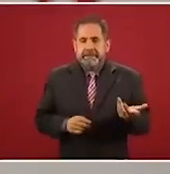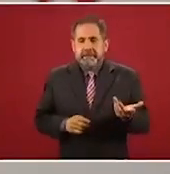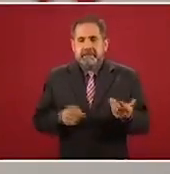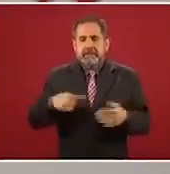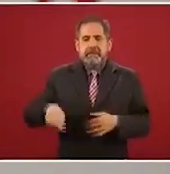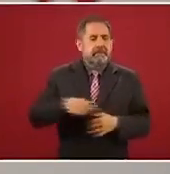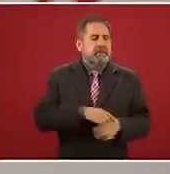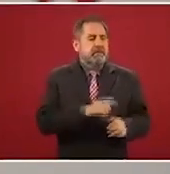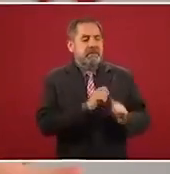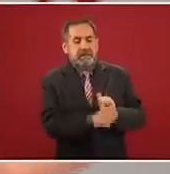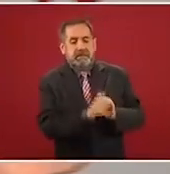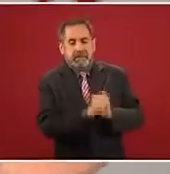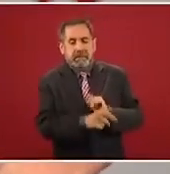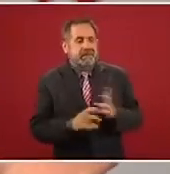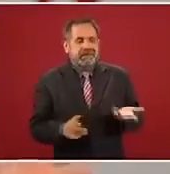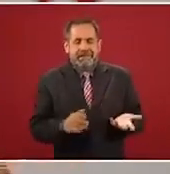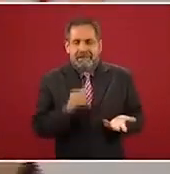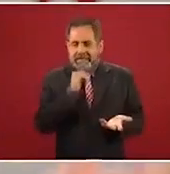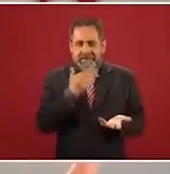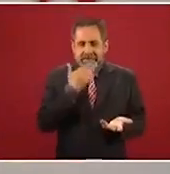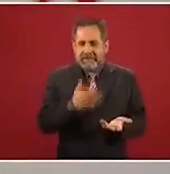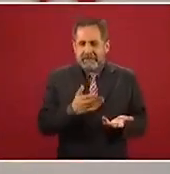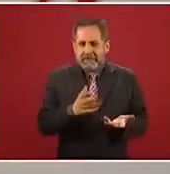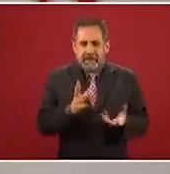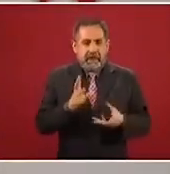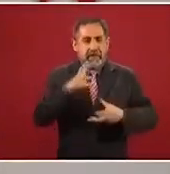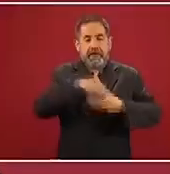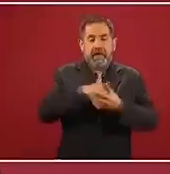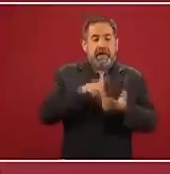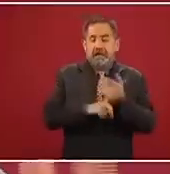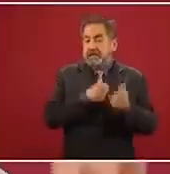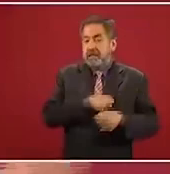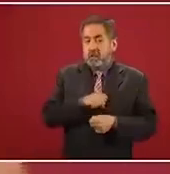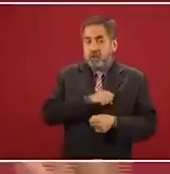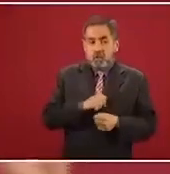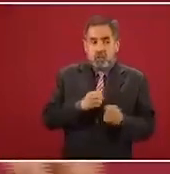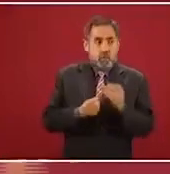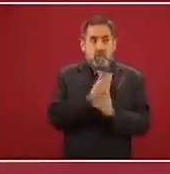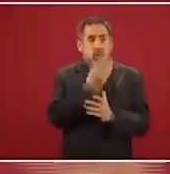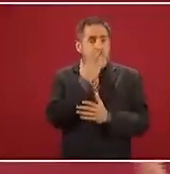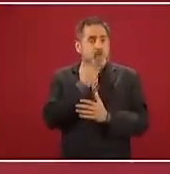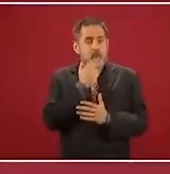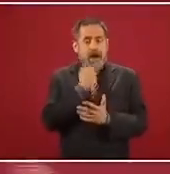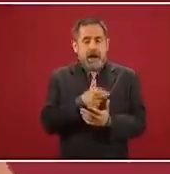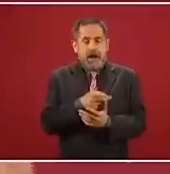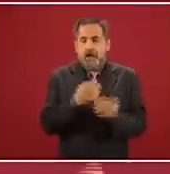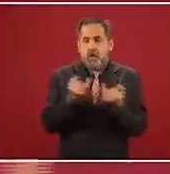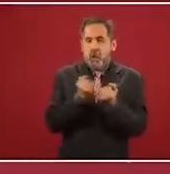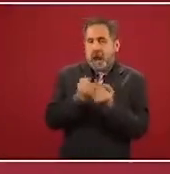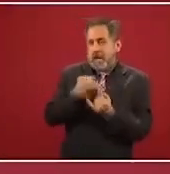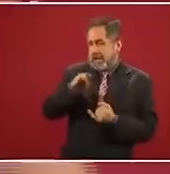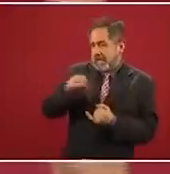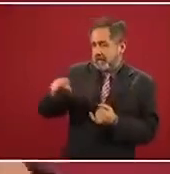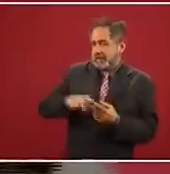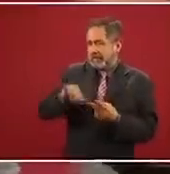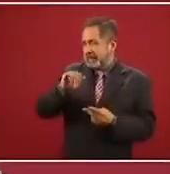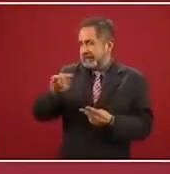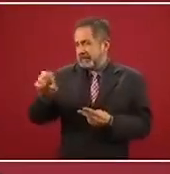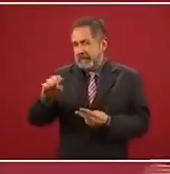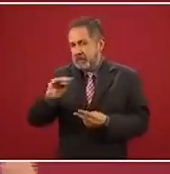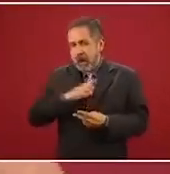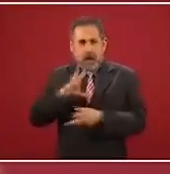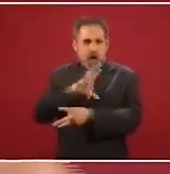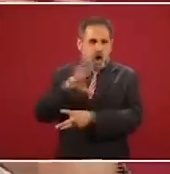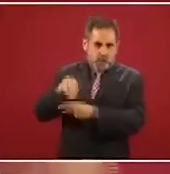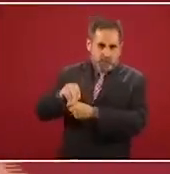pagar, no era tampoco infraestructura de salud. Es decir, no era como el IMSS o el ISSSTE, que es una institución